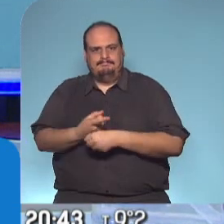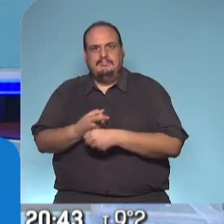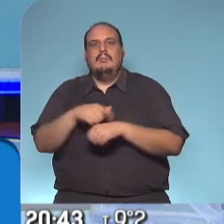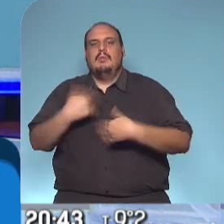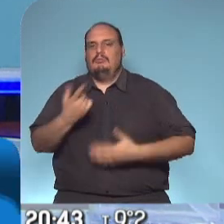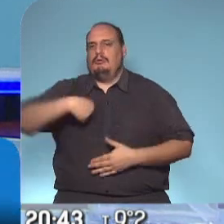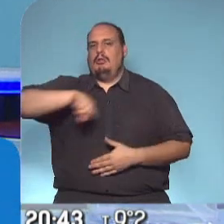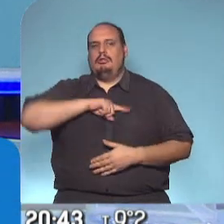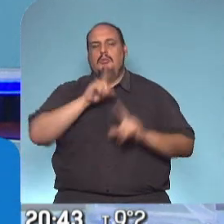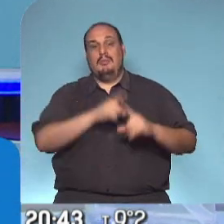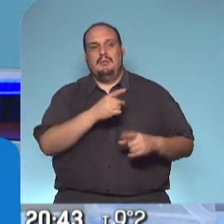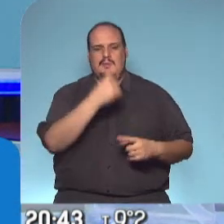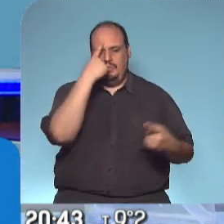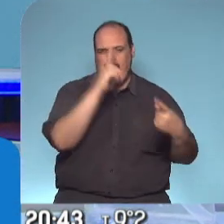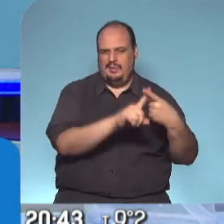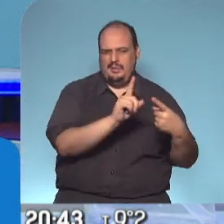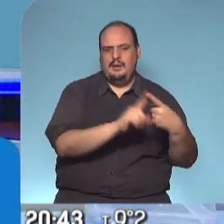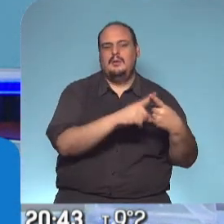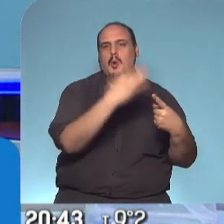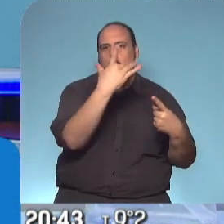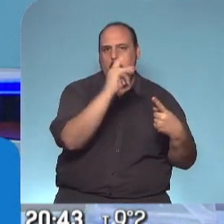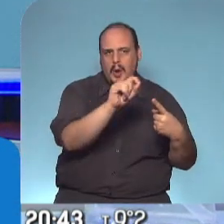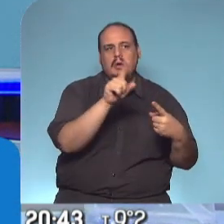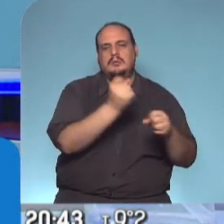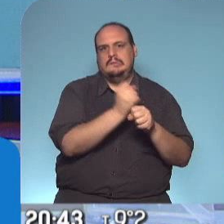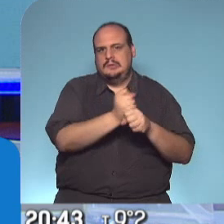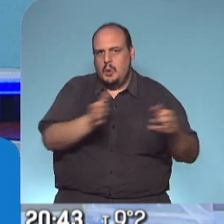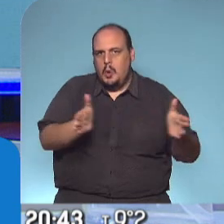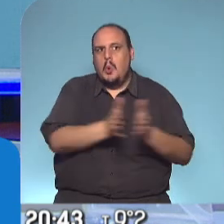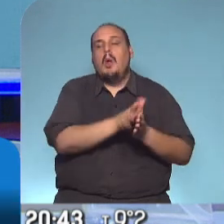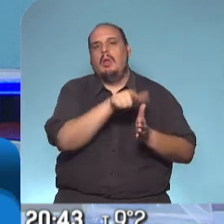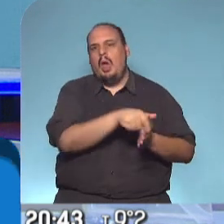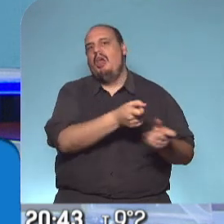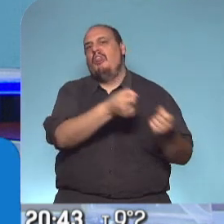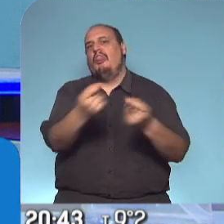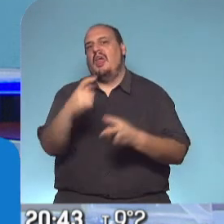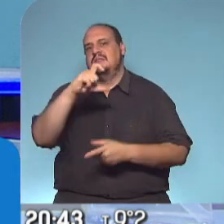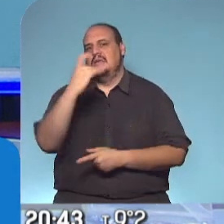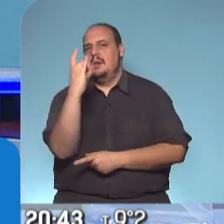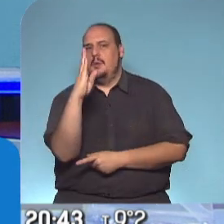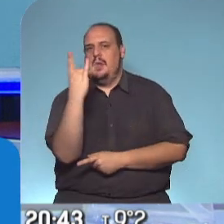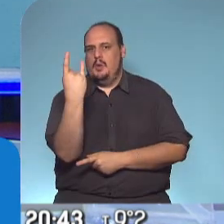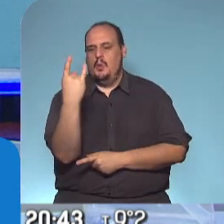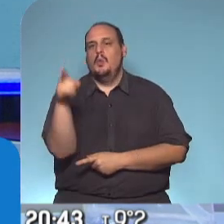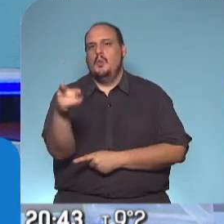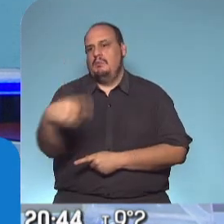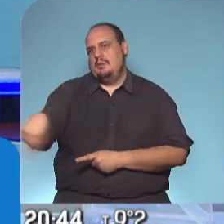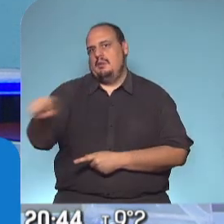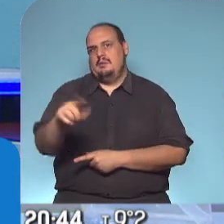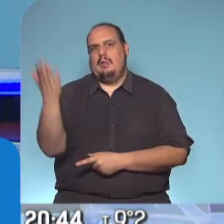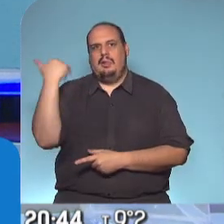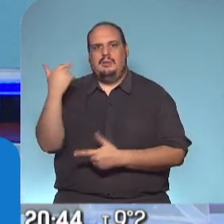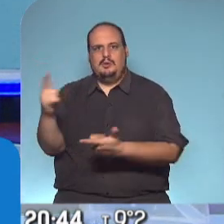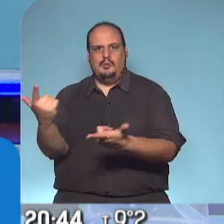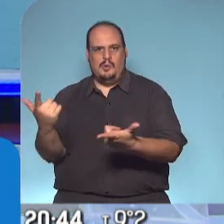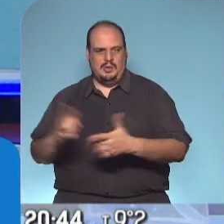que junto con los bancos y con un diálogo permanente y una tarea en conjunto, pudiera cada uno de los argentinos y argentinas que no tenían cuenta bancaria